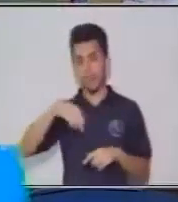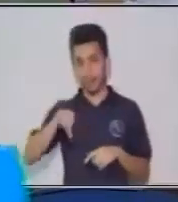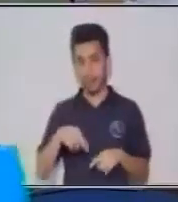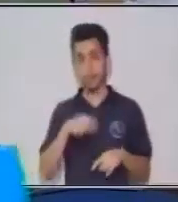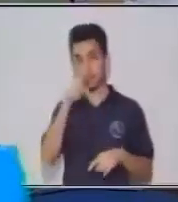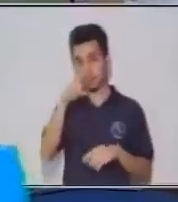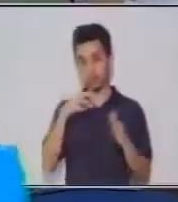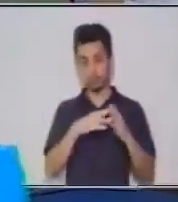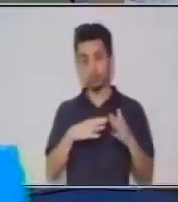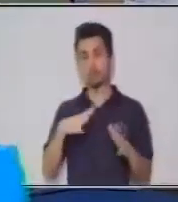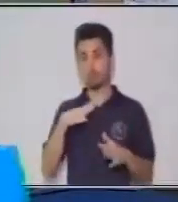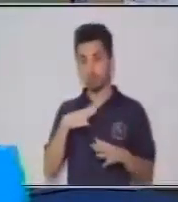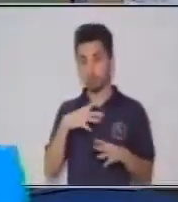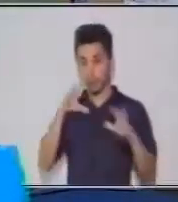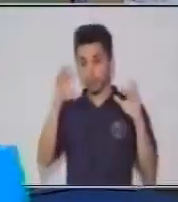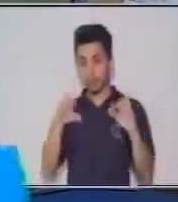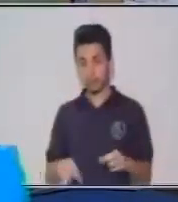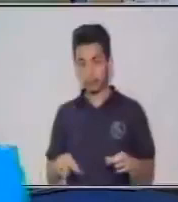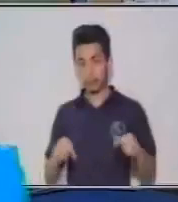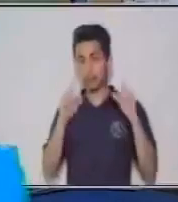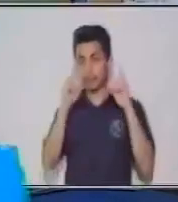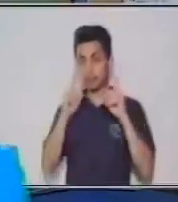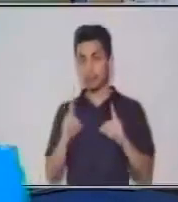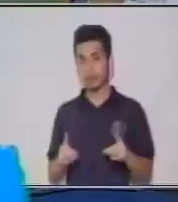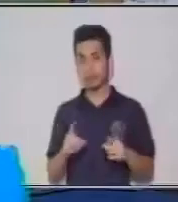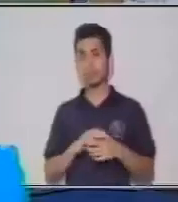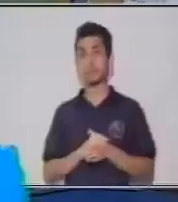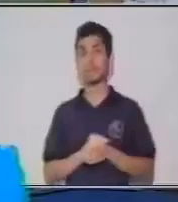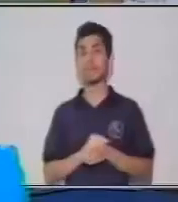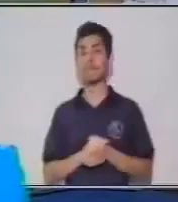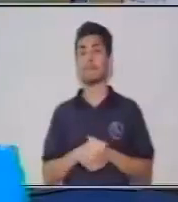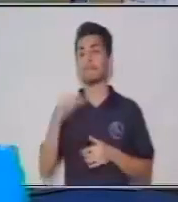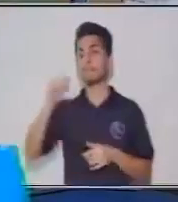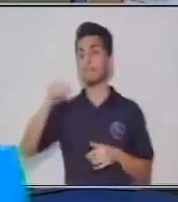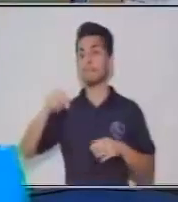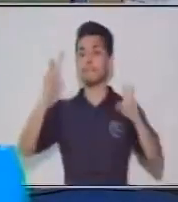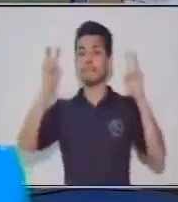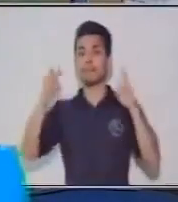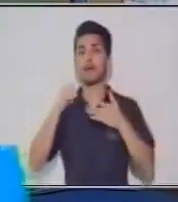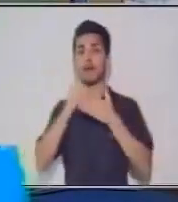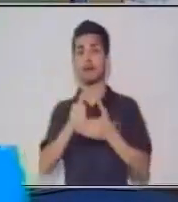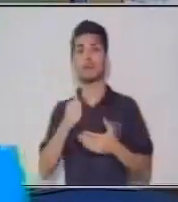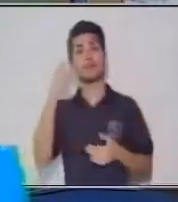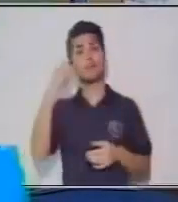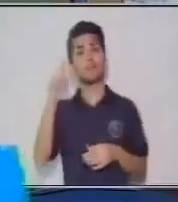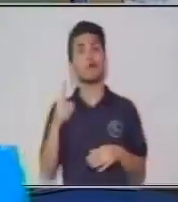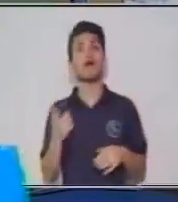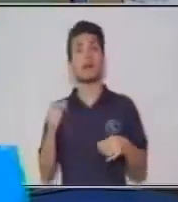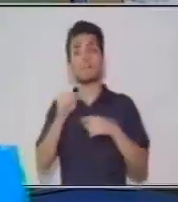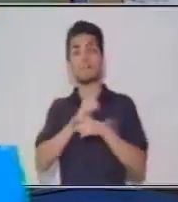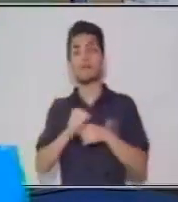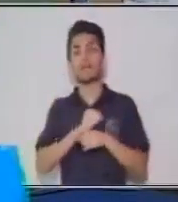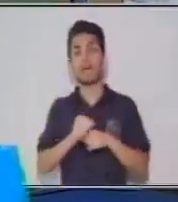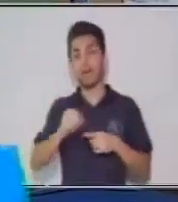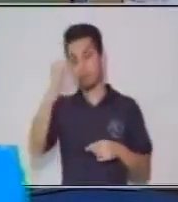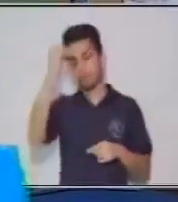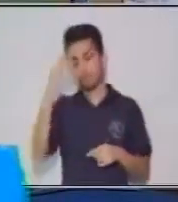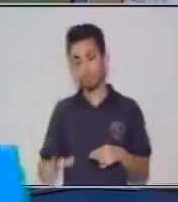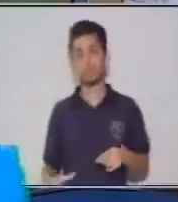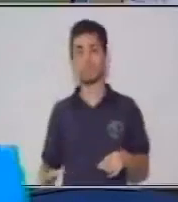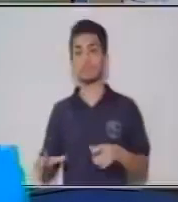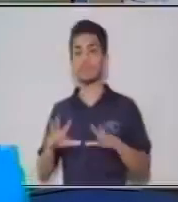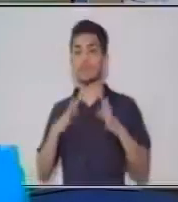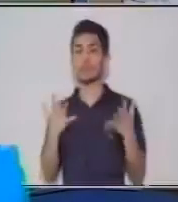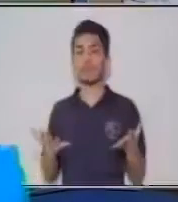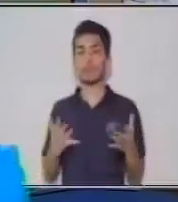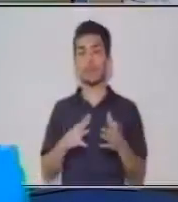en casa hay alguna persona con discapacidad, este tema les ayudará a ejercitar habilidades y